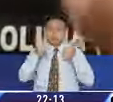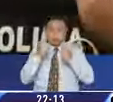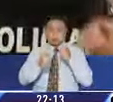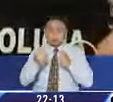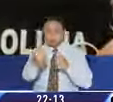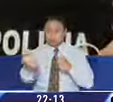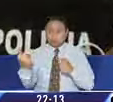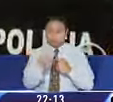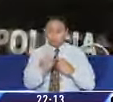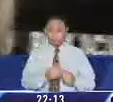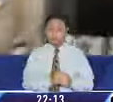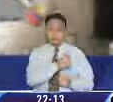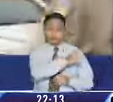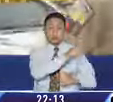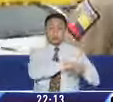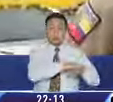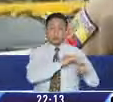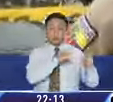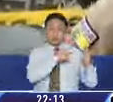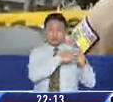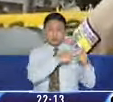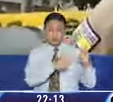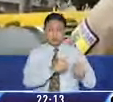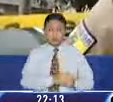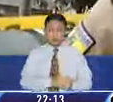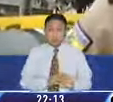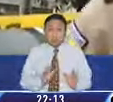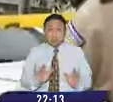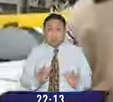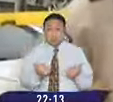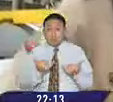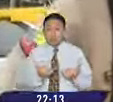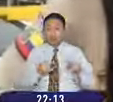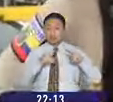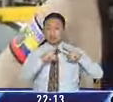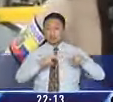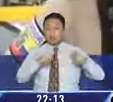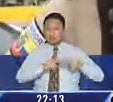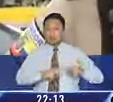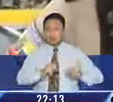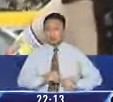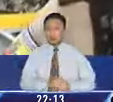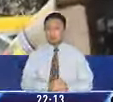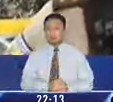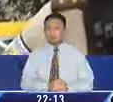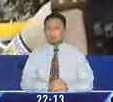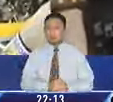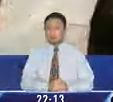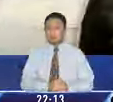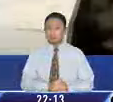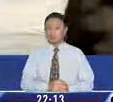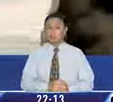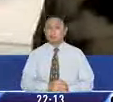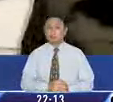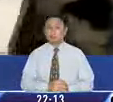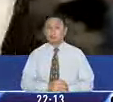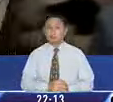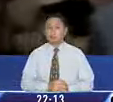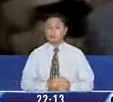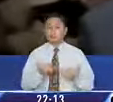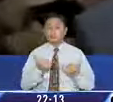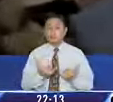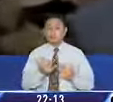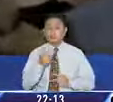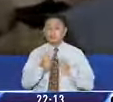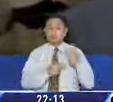minutos. ¿Fueron los responsables? Eso no le podría aseverar, están como sospechosos. Las unidades investigativas están realizando ya las indagaciones. Estamos en el proceso